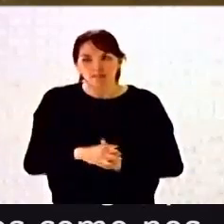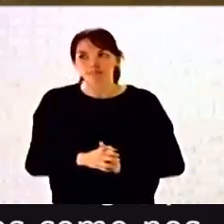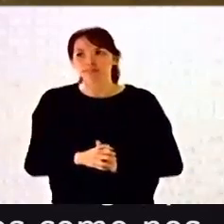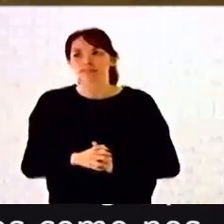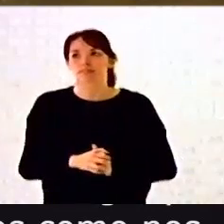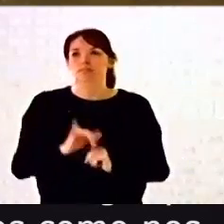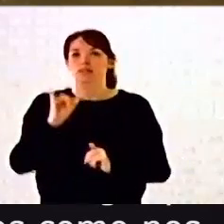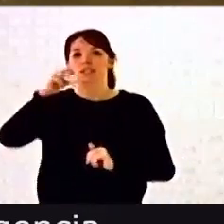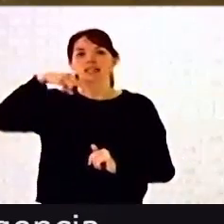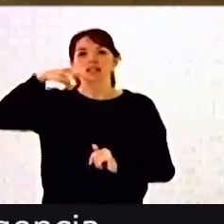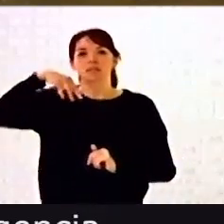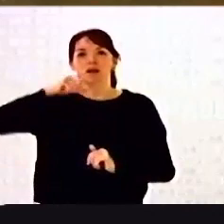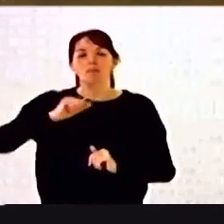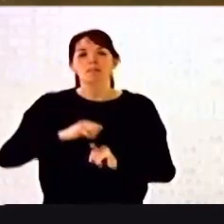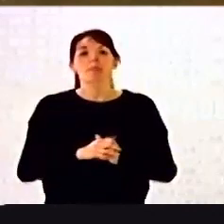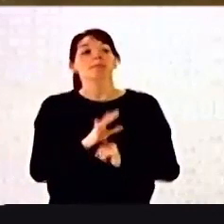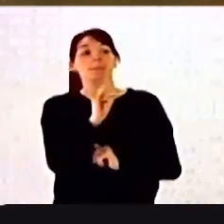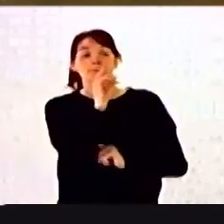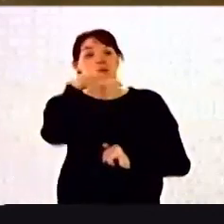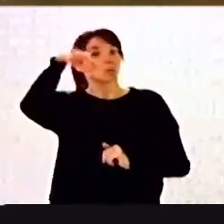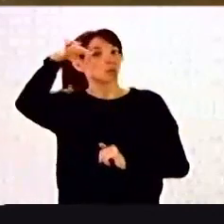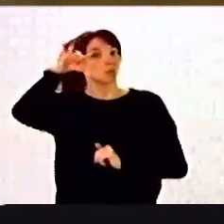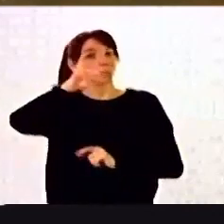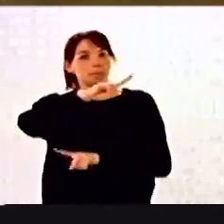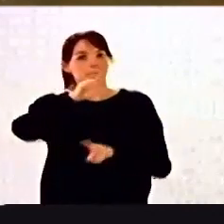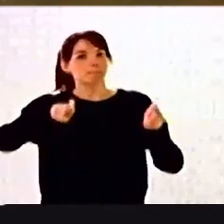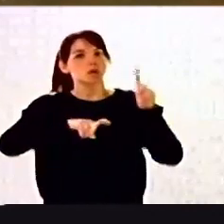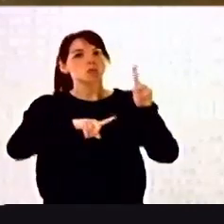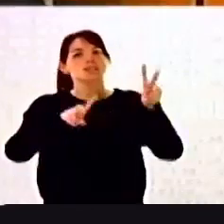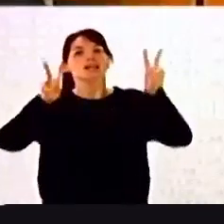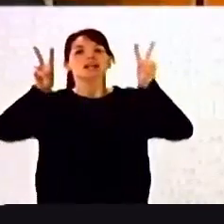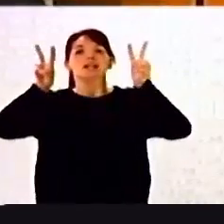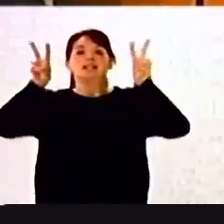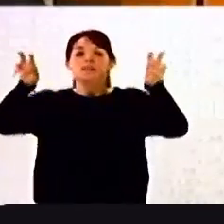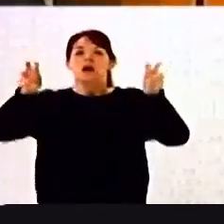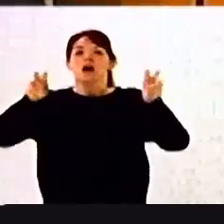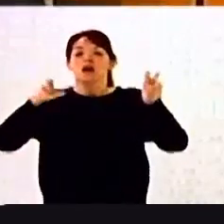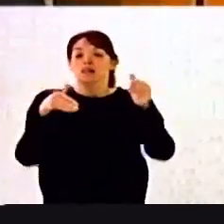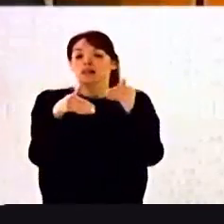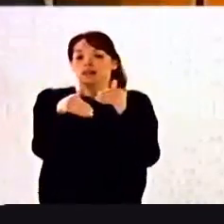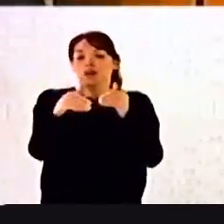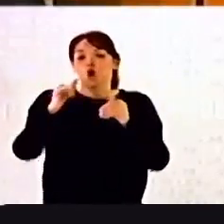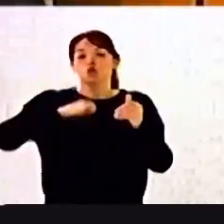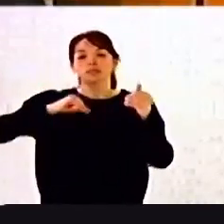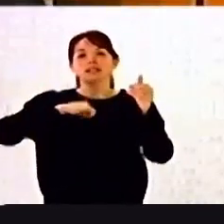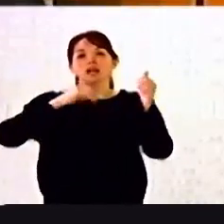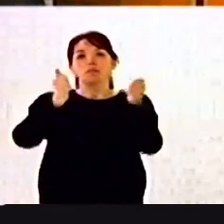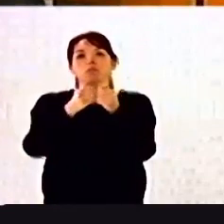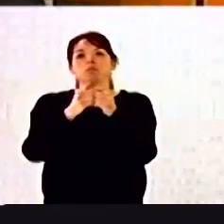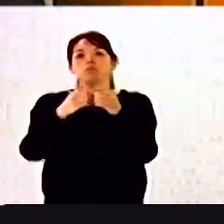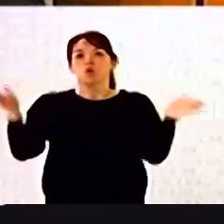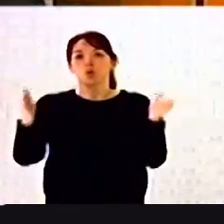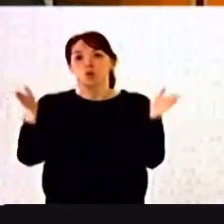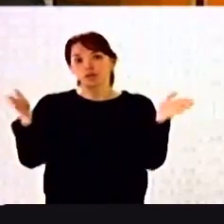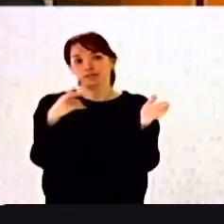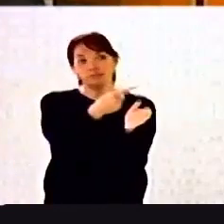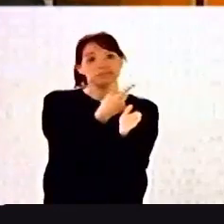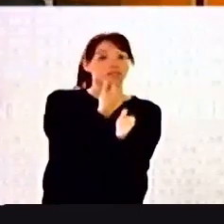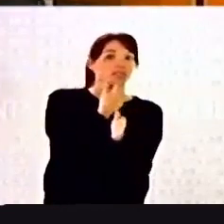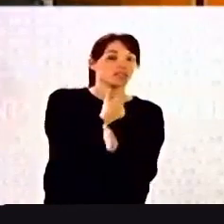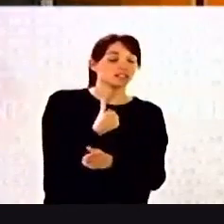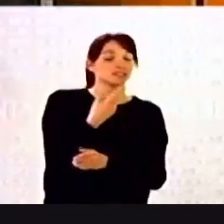Isma. Sí, únicamente, consejero, sobre la posible reapertura de los hospitales, que ha comentado si hay una posible fecha